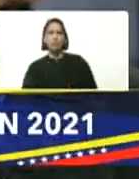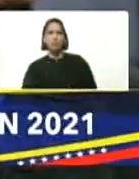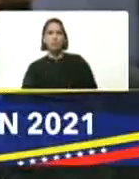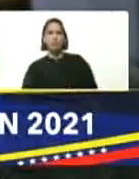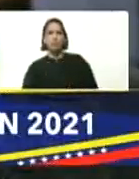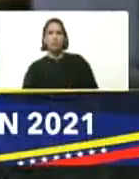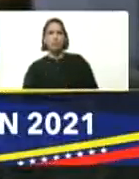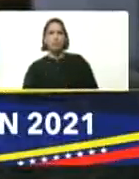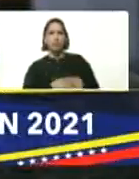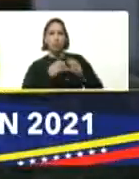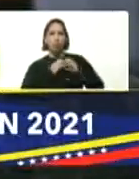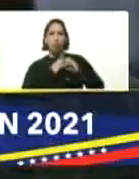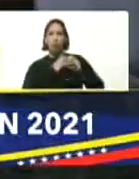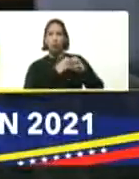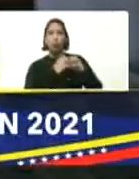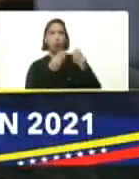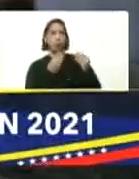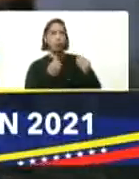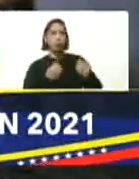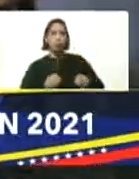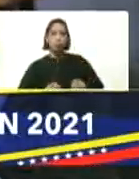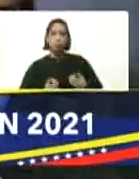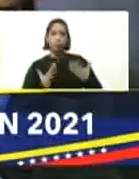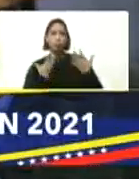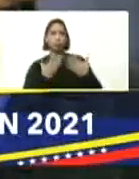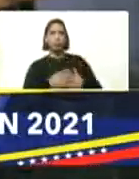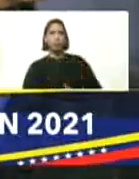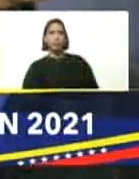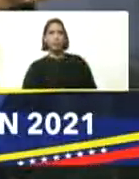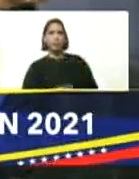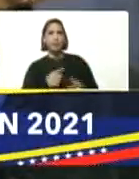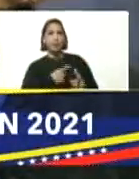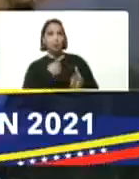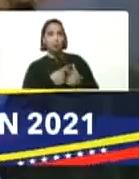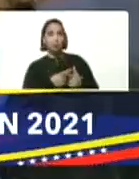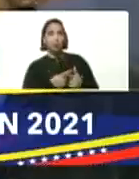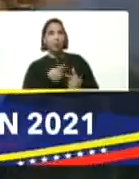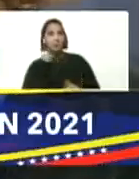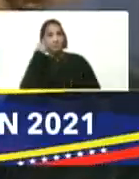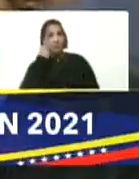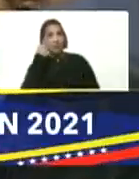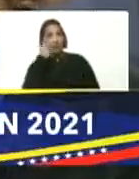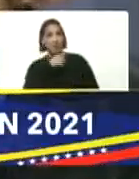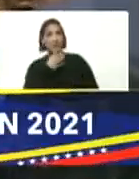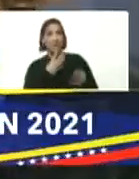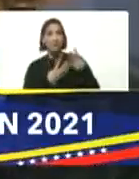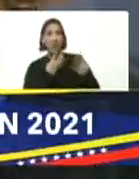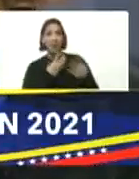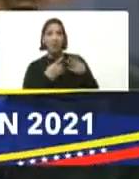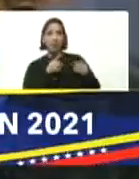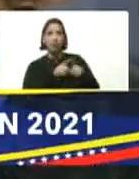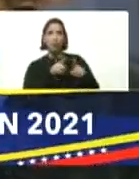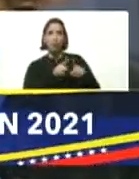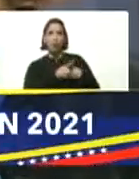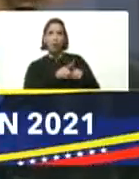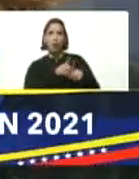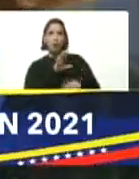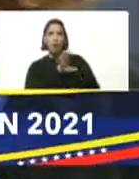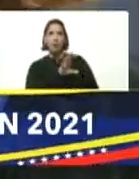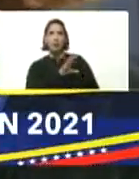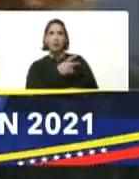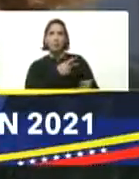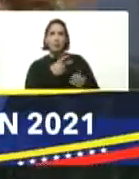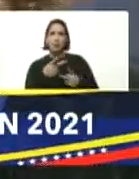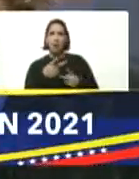con muchísimo corazón, con muchísimo entusiasmo. Y entonces piensa que es una feria que se parece al país invitado.